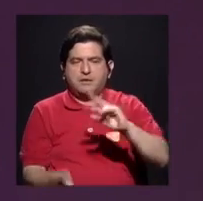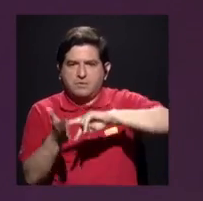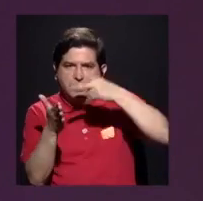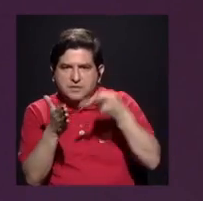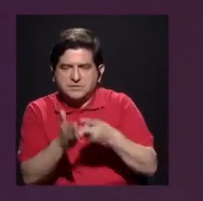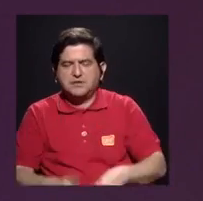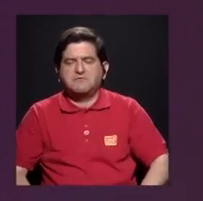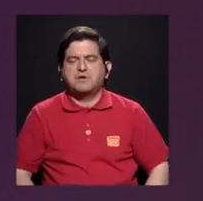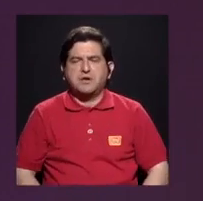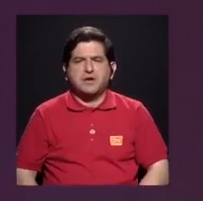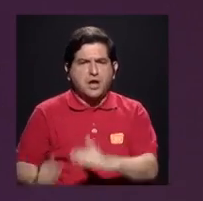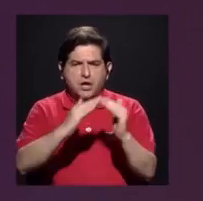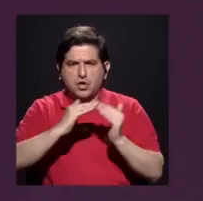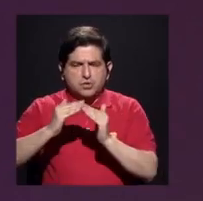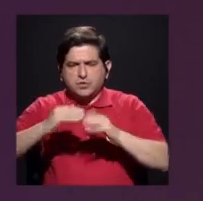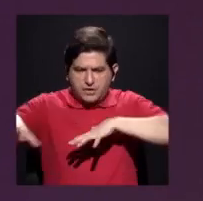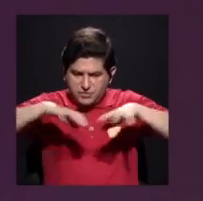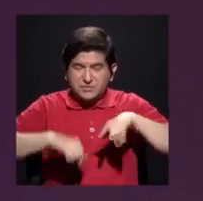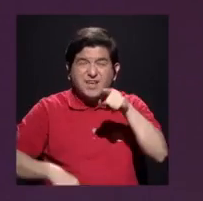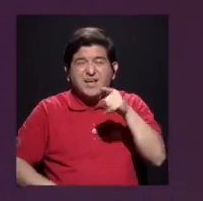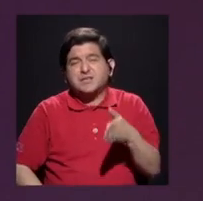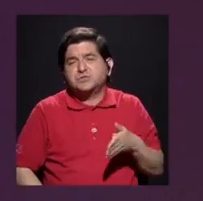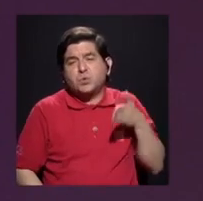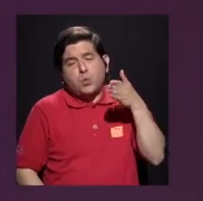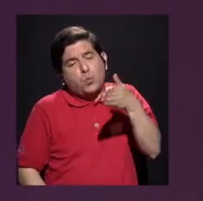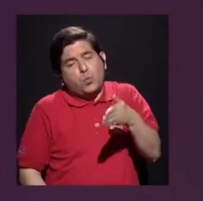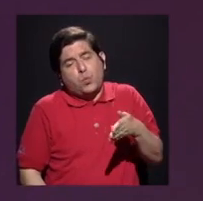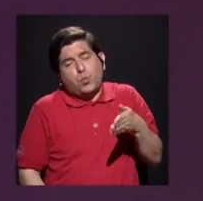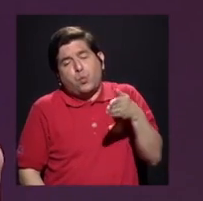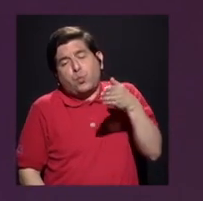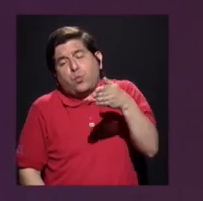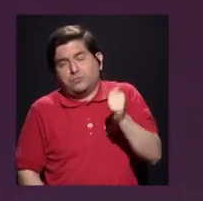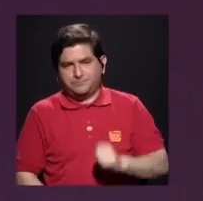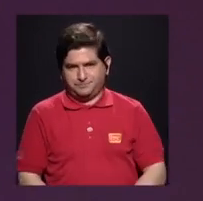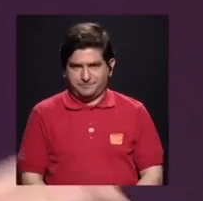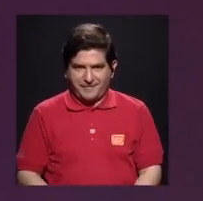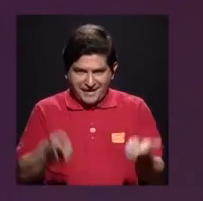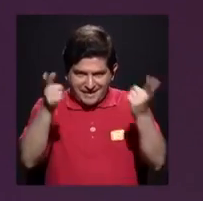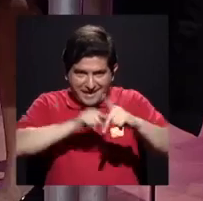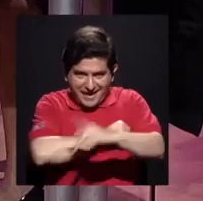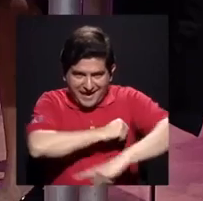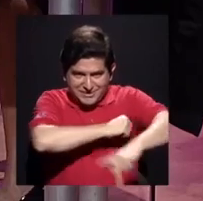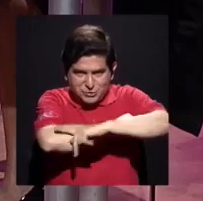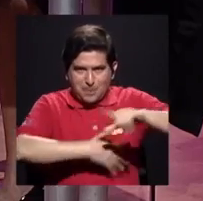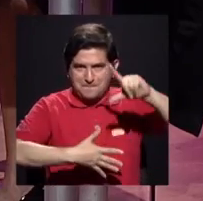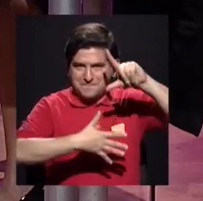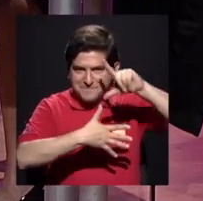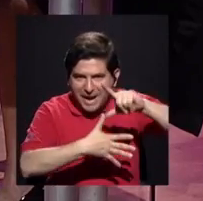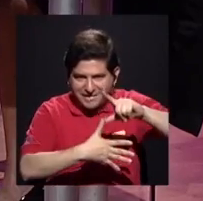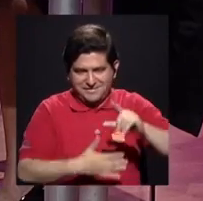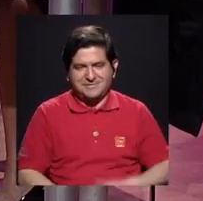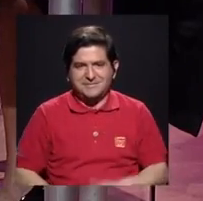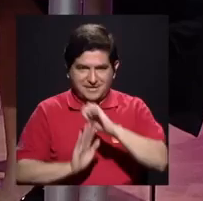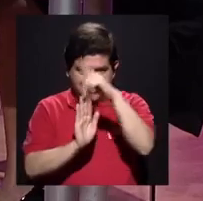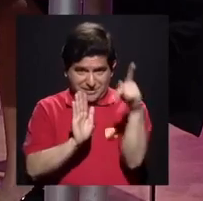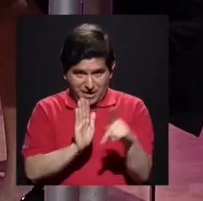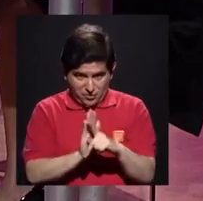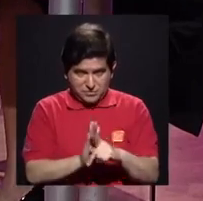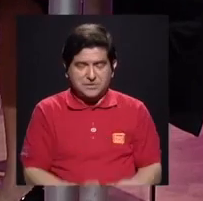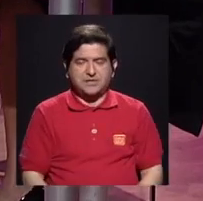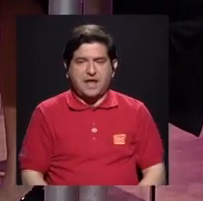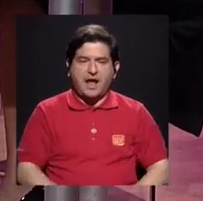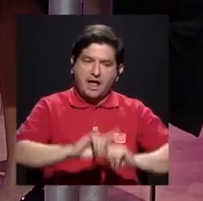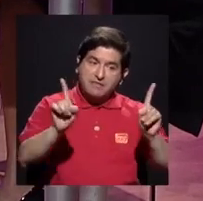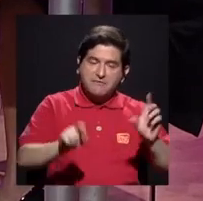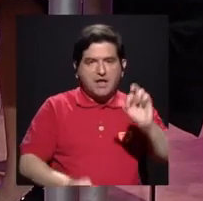ver con la vida civil eso será muy lento de hecho hay los países de américa latina cuya constitución salvo